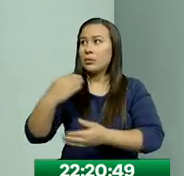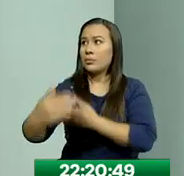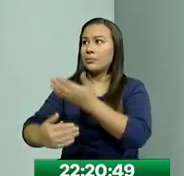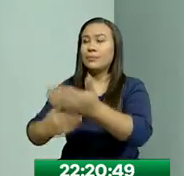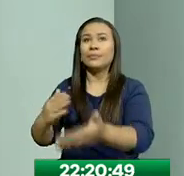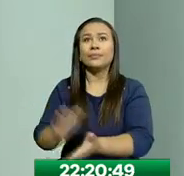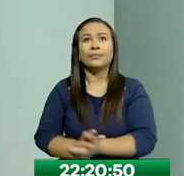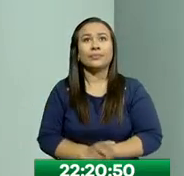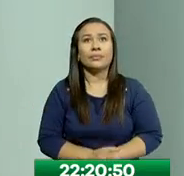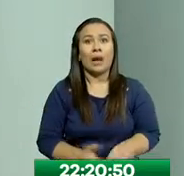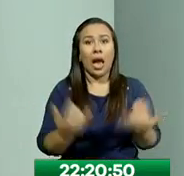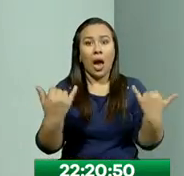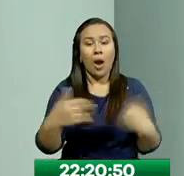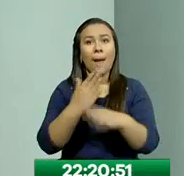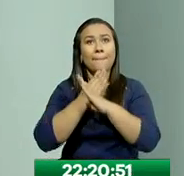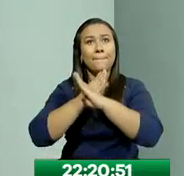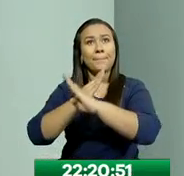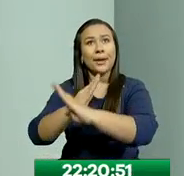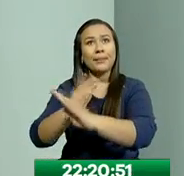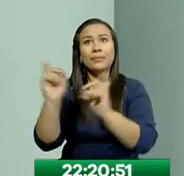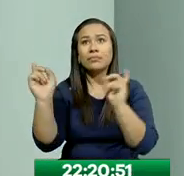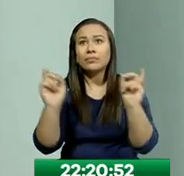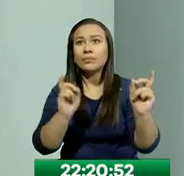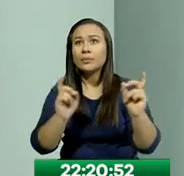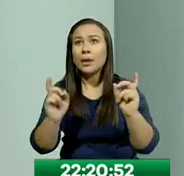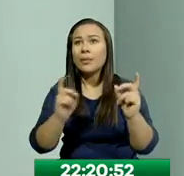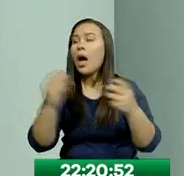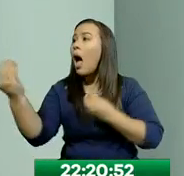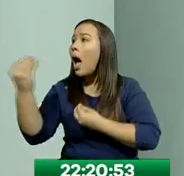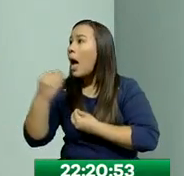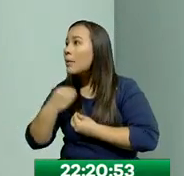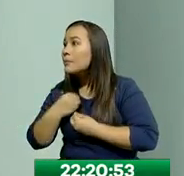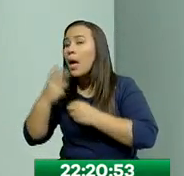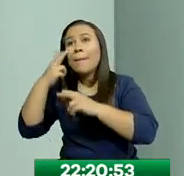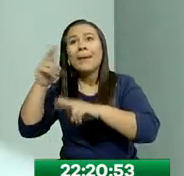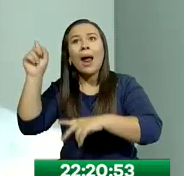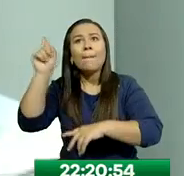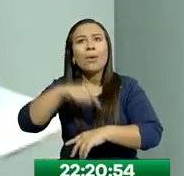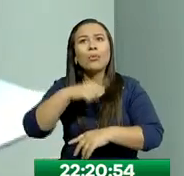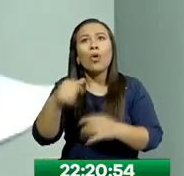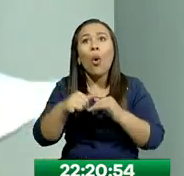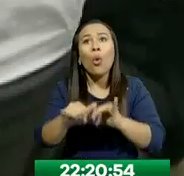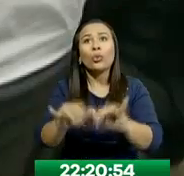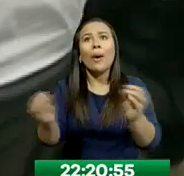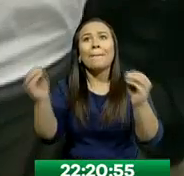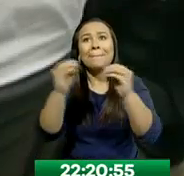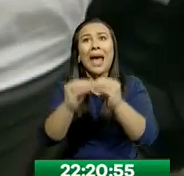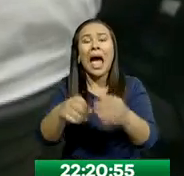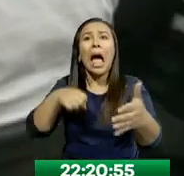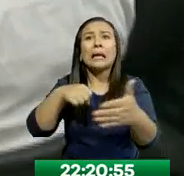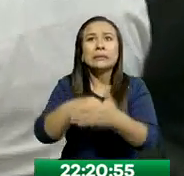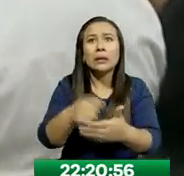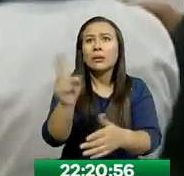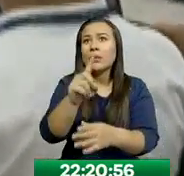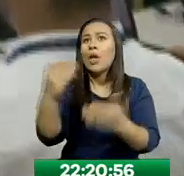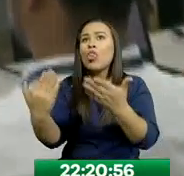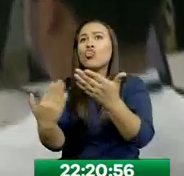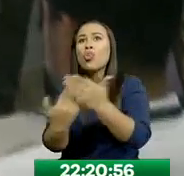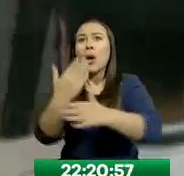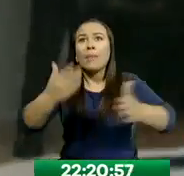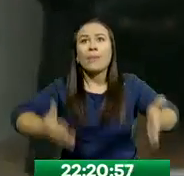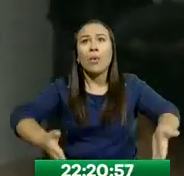actuar de manera preventiva y generar información para evitar los accidentes de tránsito. Desde el nuevo centro de